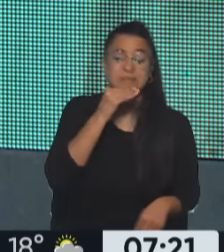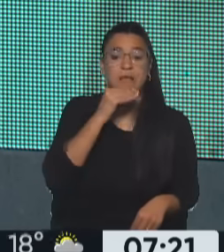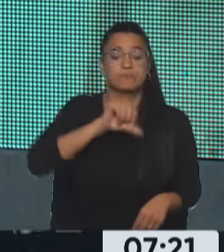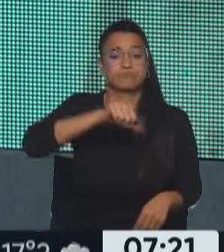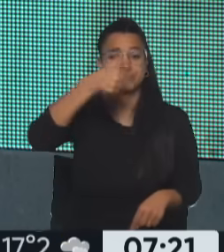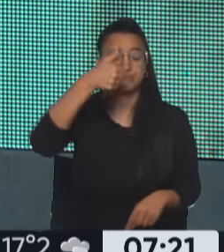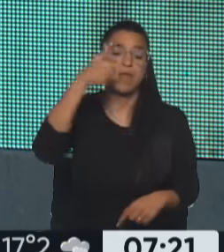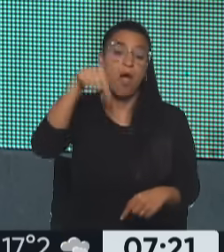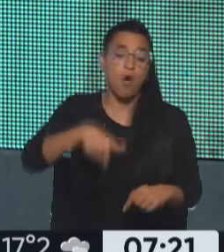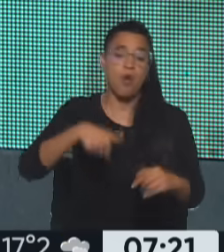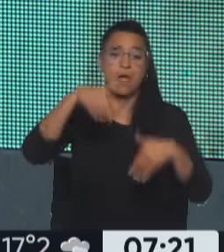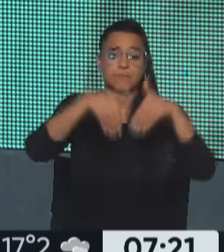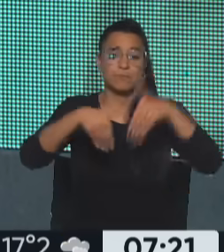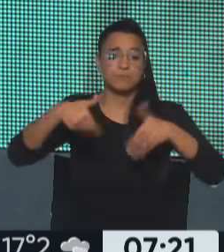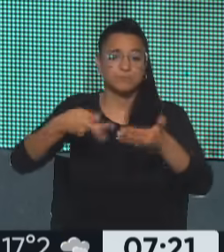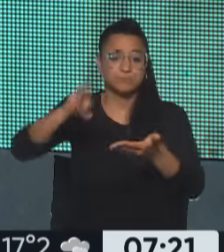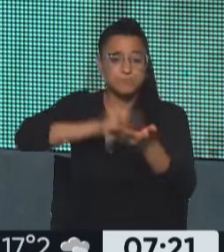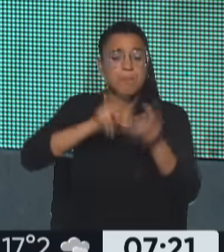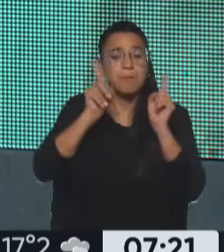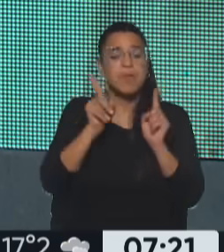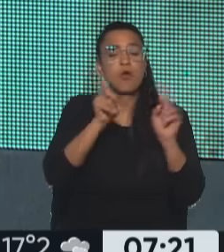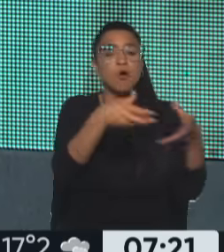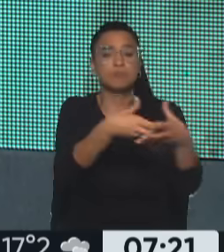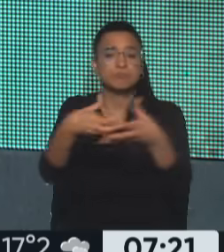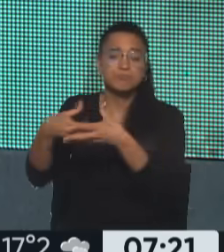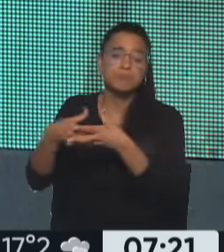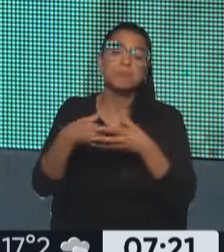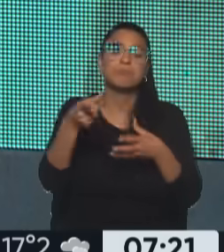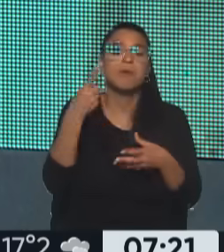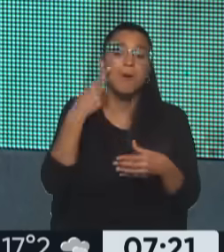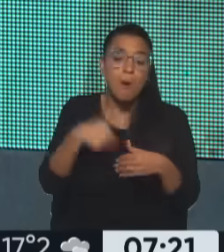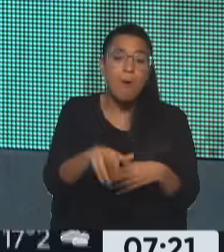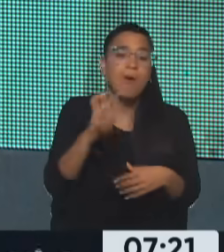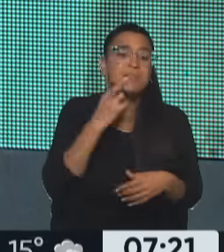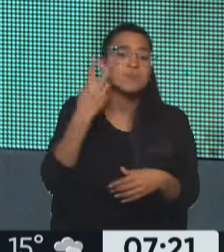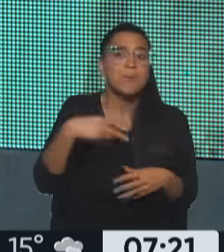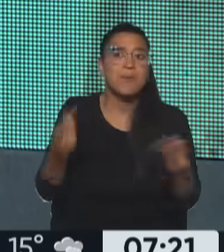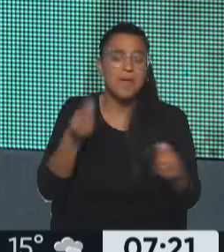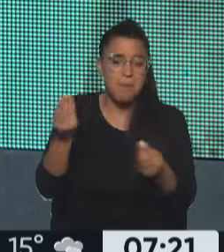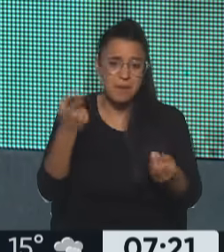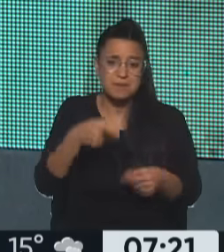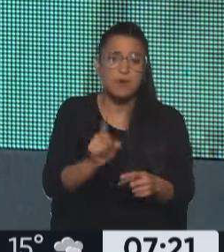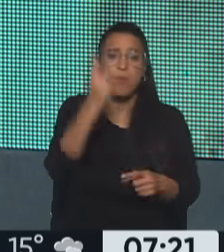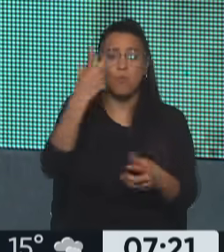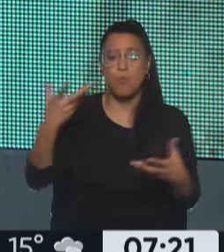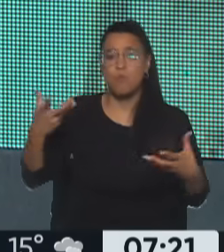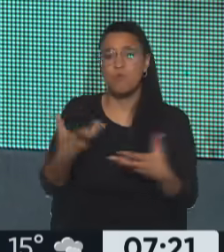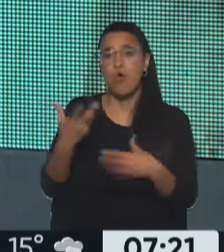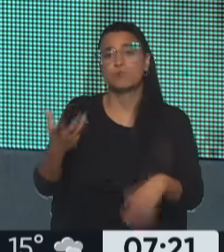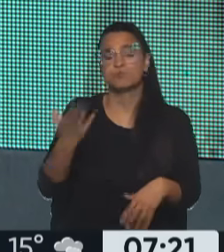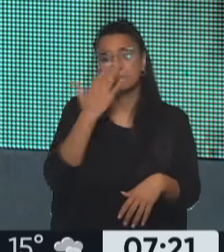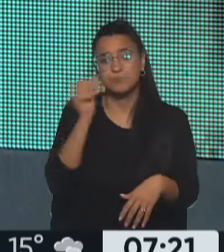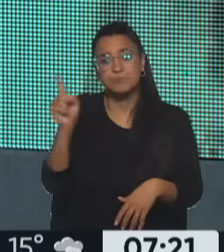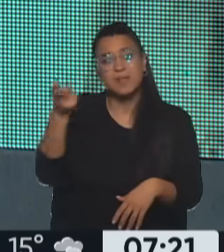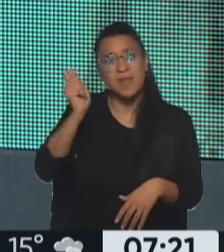el balotaje, pero hay otras fuerzas políticas que tallan en el medio con vistas a lo que va a pasar el 19 de noviembre y uno de ellos es cordobés, tiene nombre y apellido, se llama